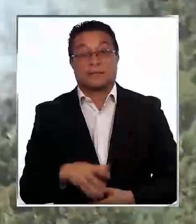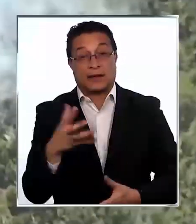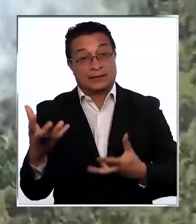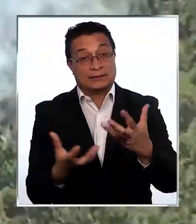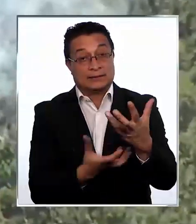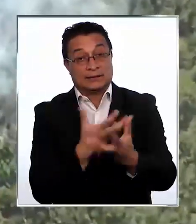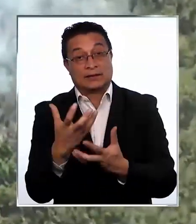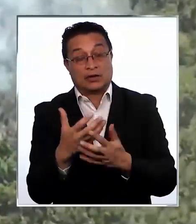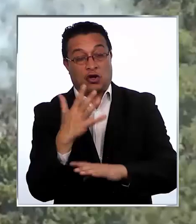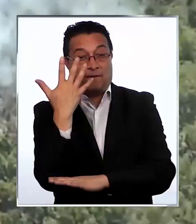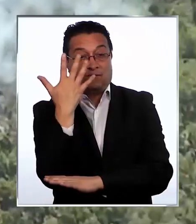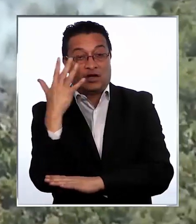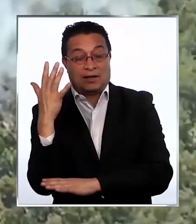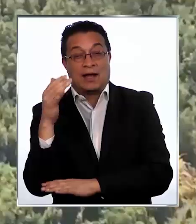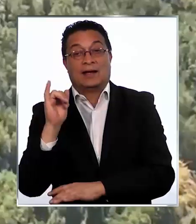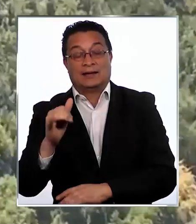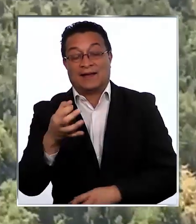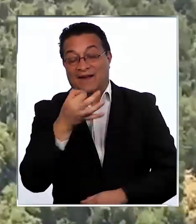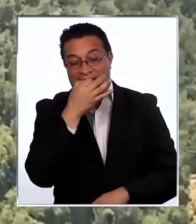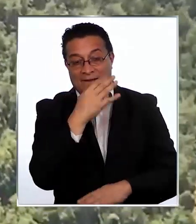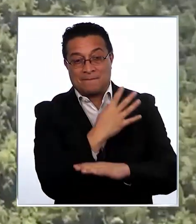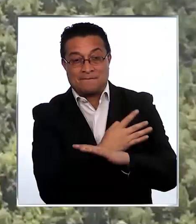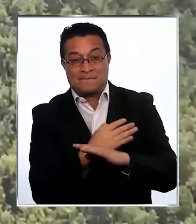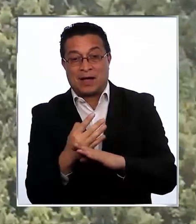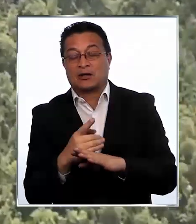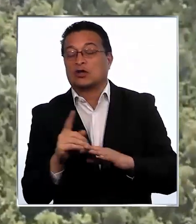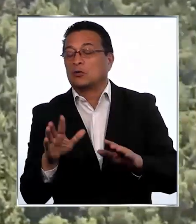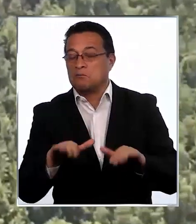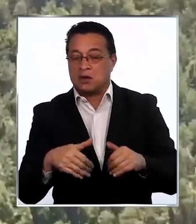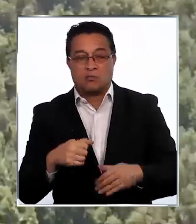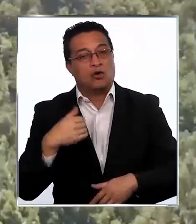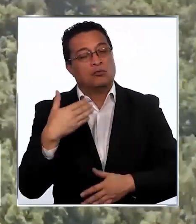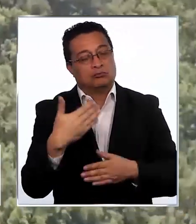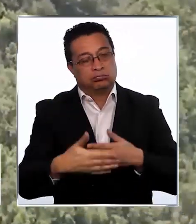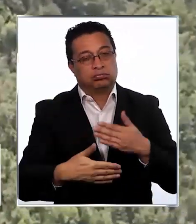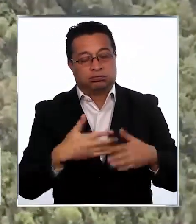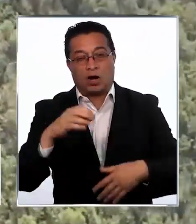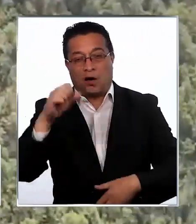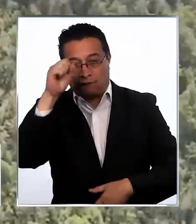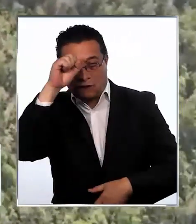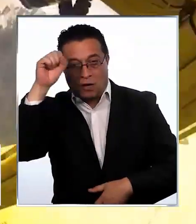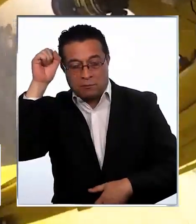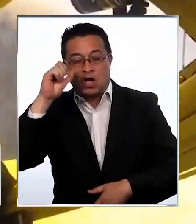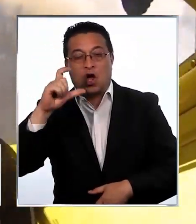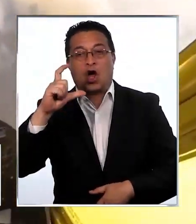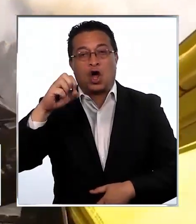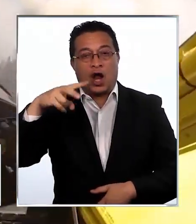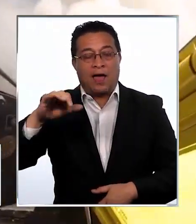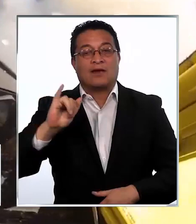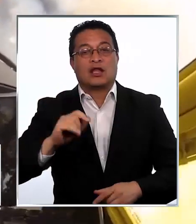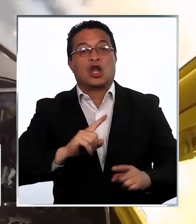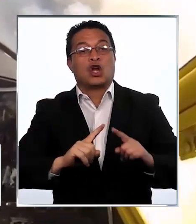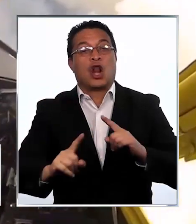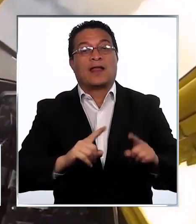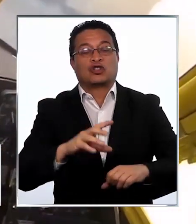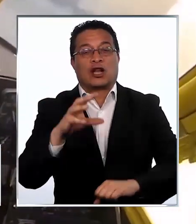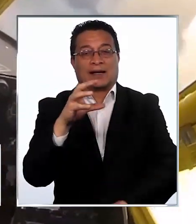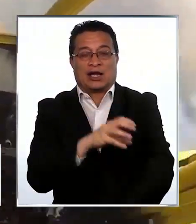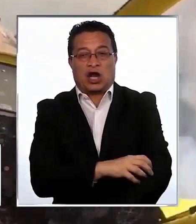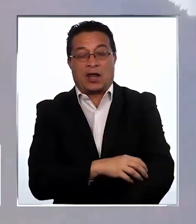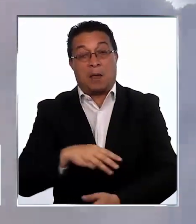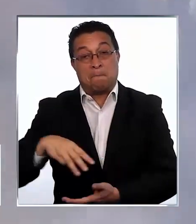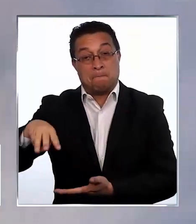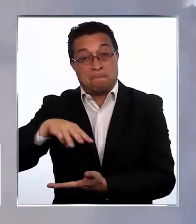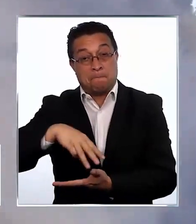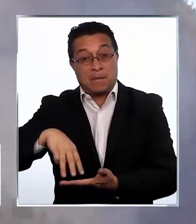Los incendios forestales y de pastizales no han dado tregua a bomberos, CONAF y la Coordinación Regional.